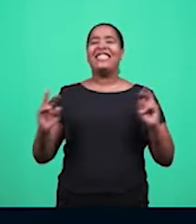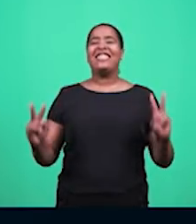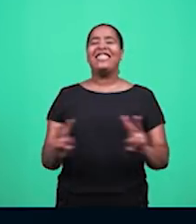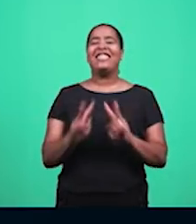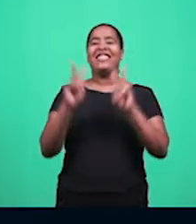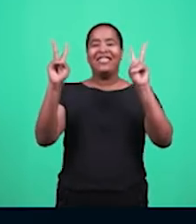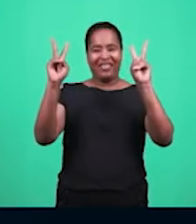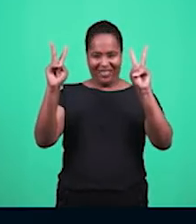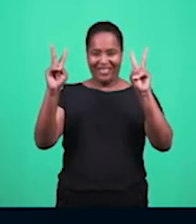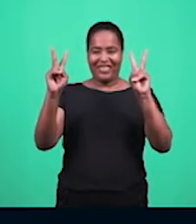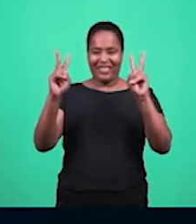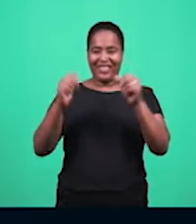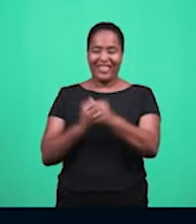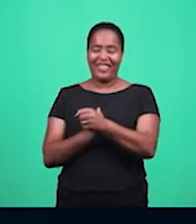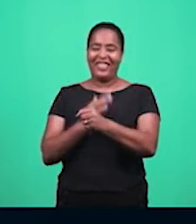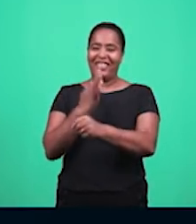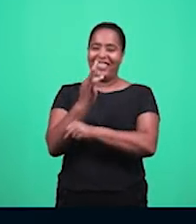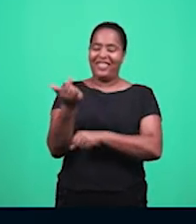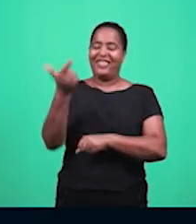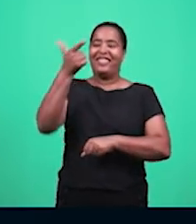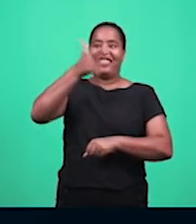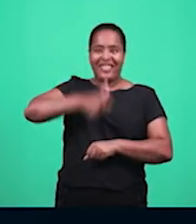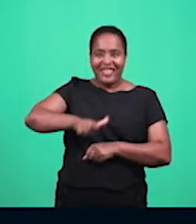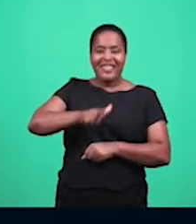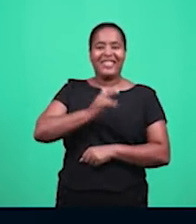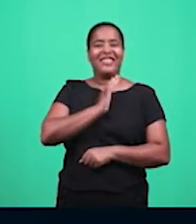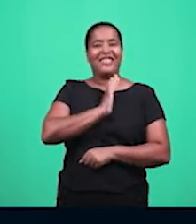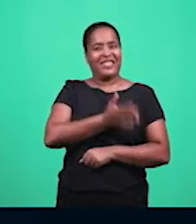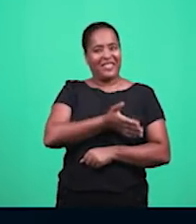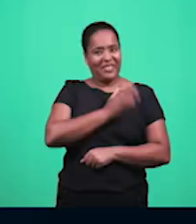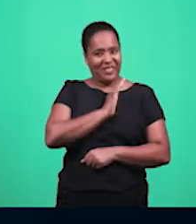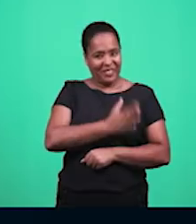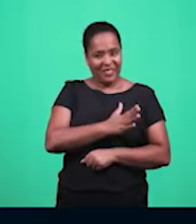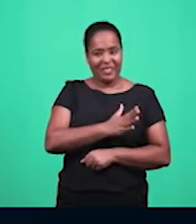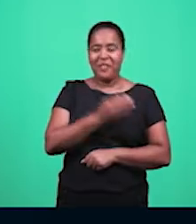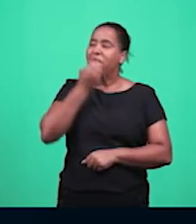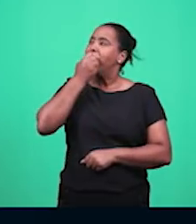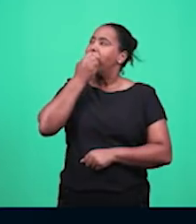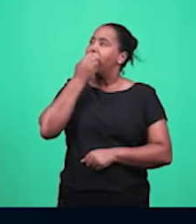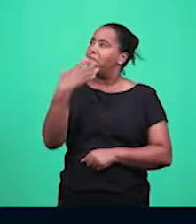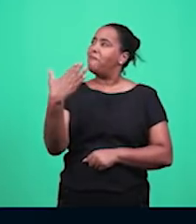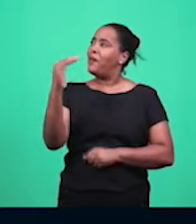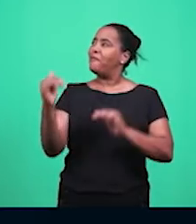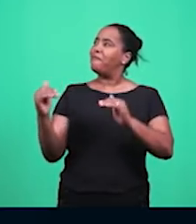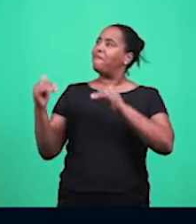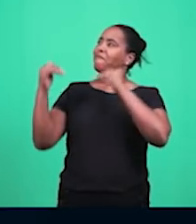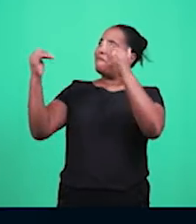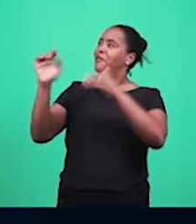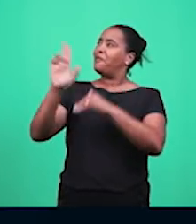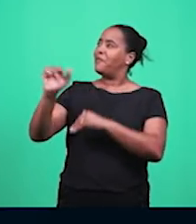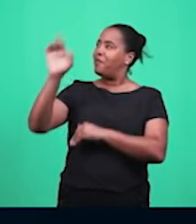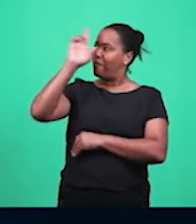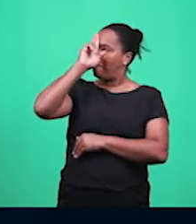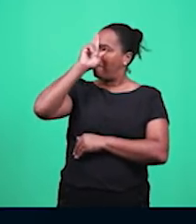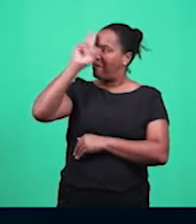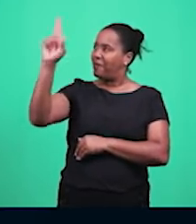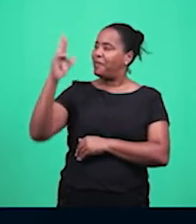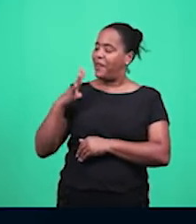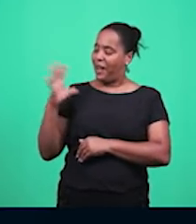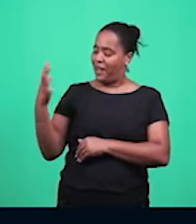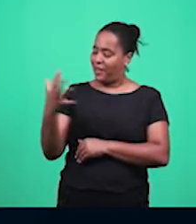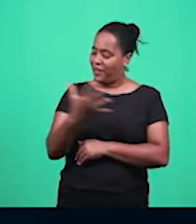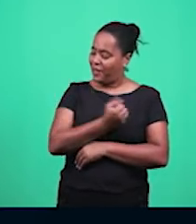la victoria y la esperanza que se renueva en nuestro corazón bendito y exaltado sea tu nombre señor